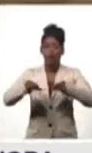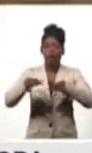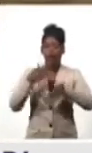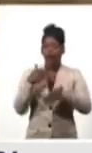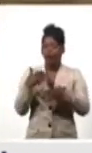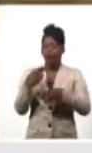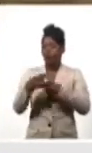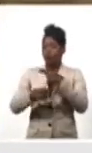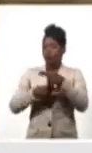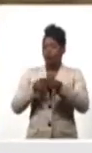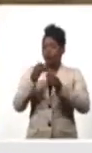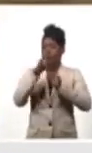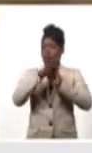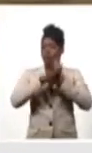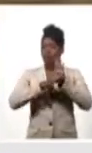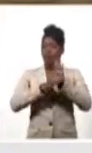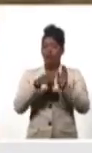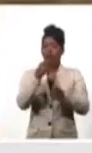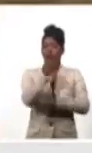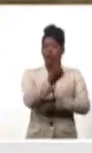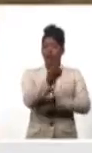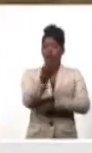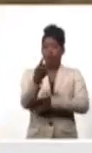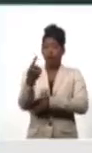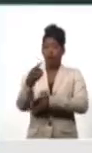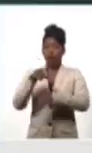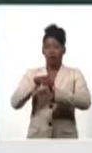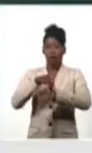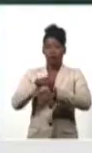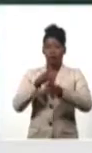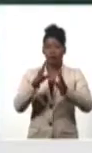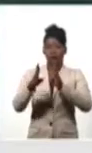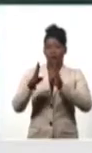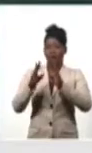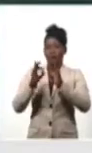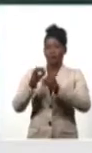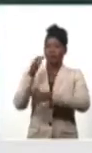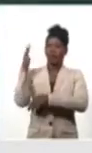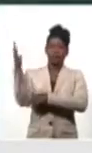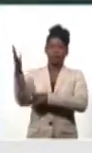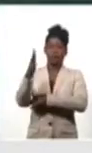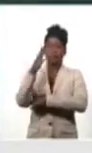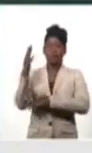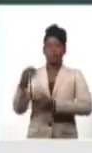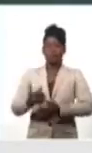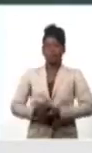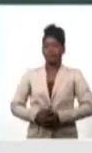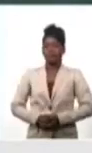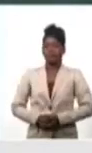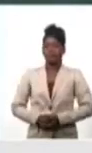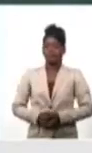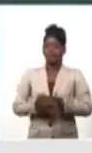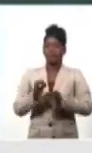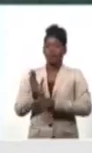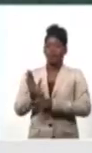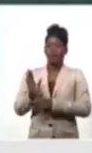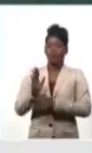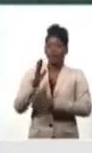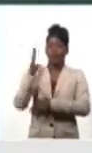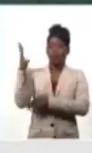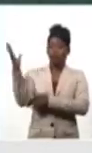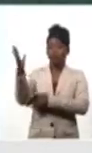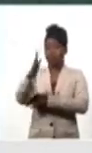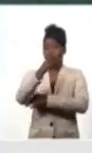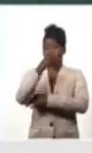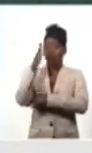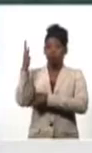tomarse para cada una de las etapas del plan de reducción de desastres. Ante la presencia de una temporada ciclónica activa en la cuenca del Atlántico,